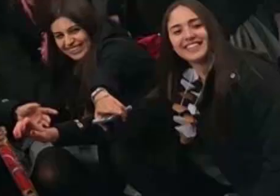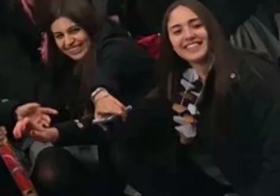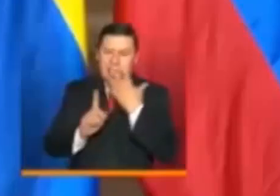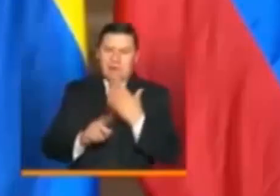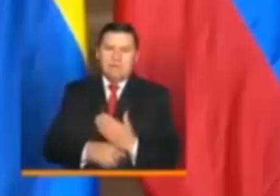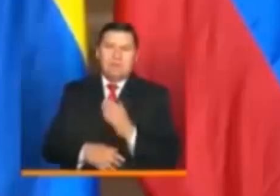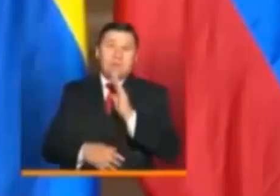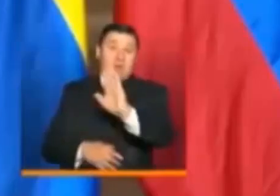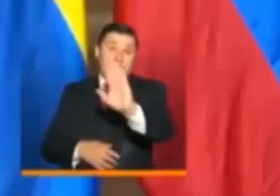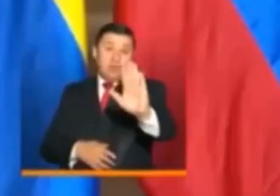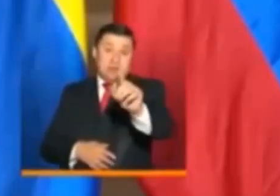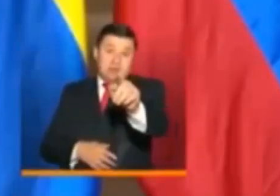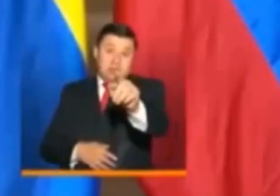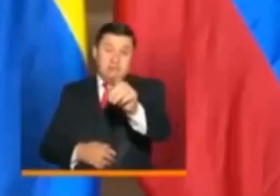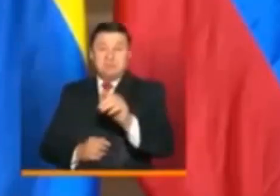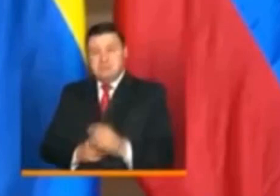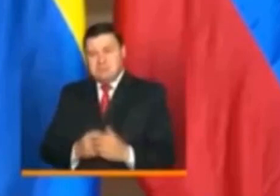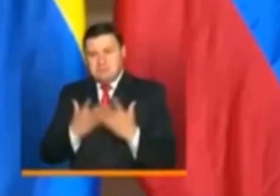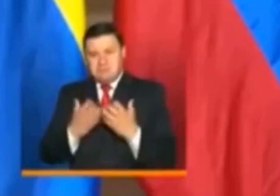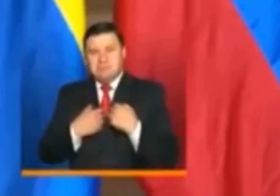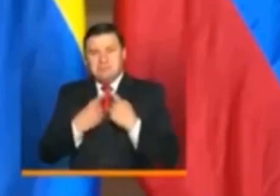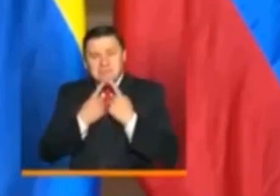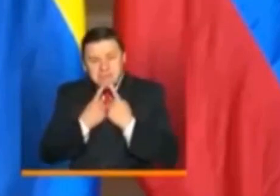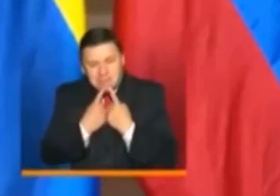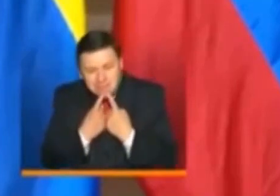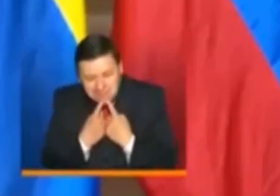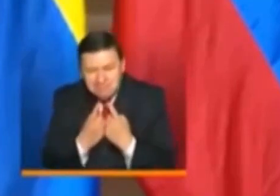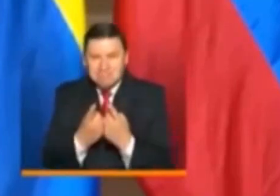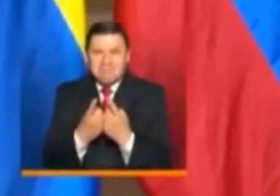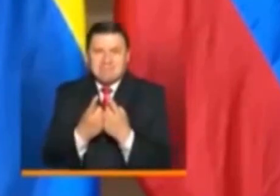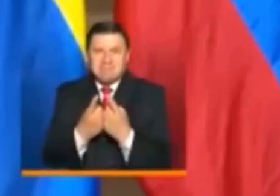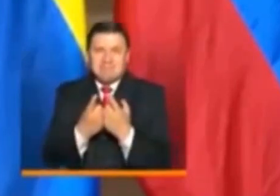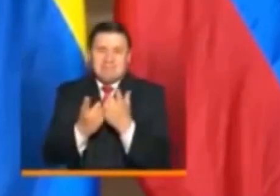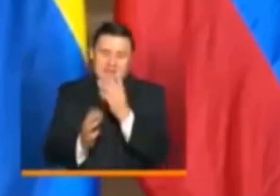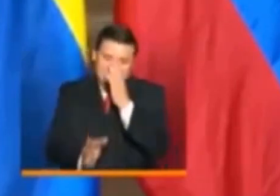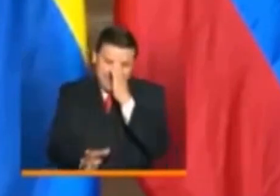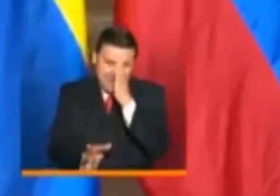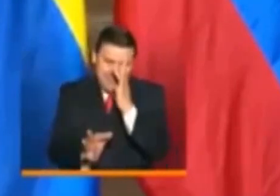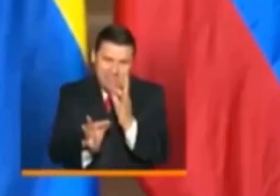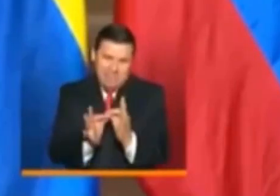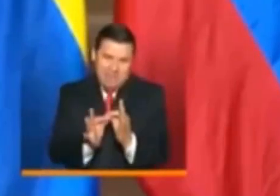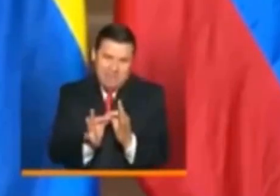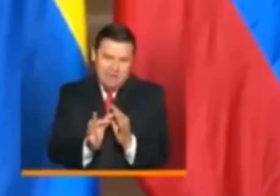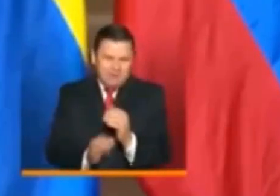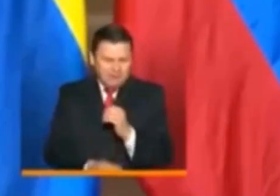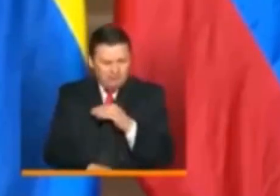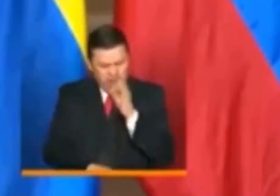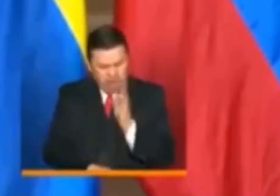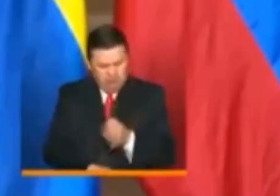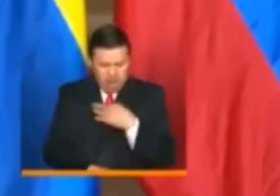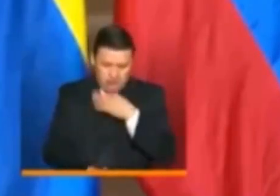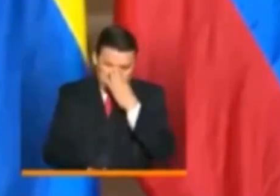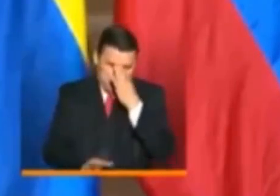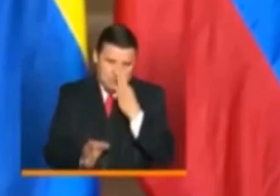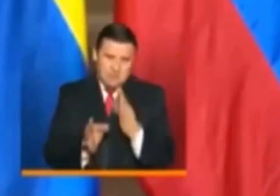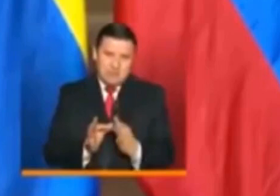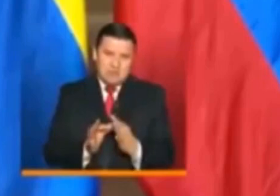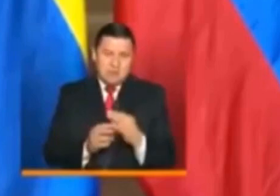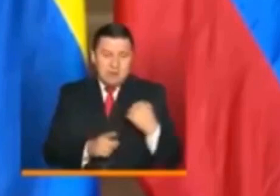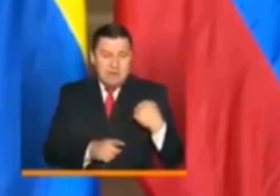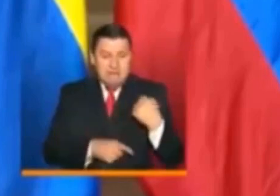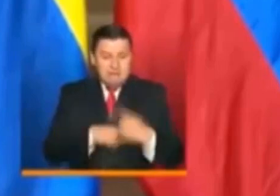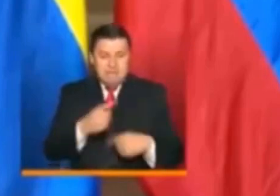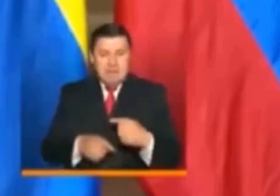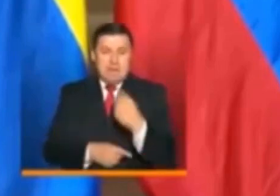A ustedes quiero decirles que les tengo toda la fe. Estoy convencida de que la